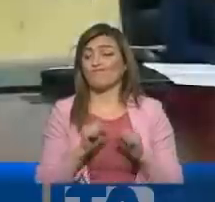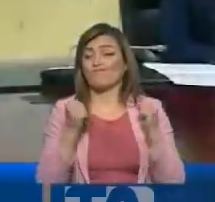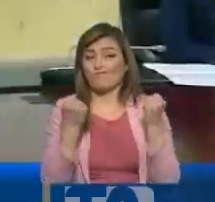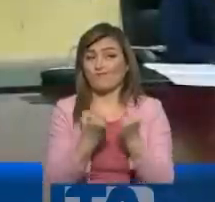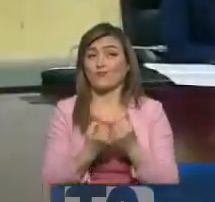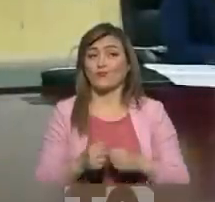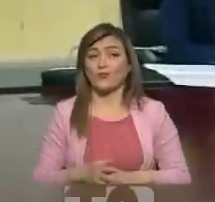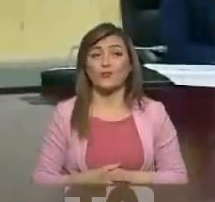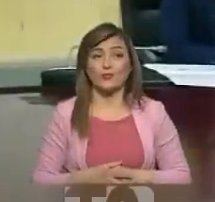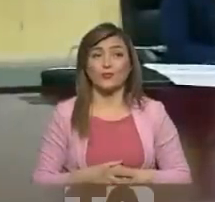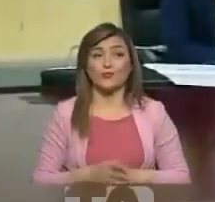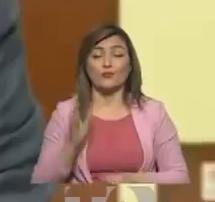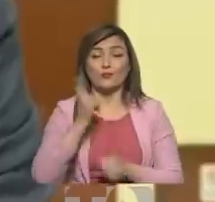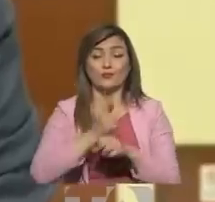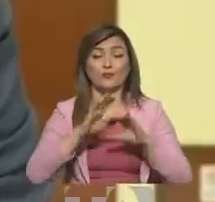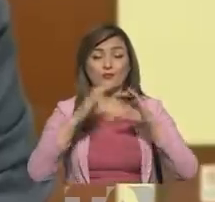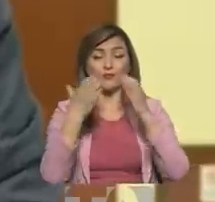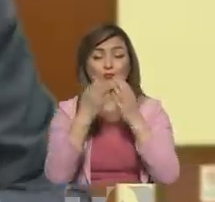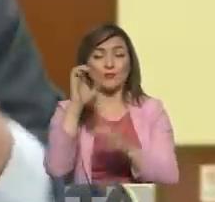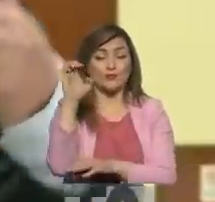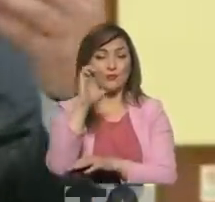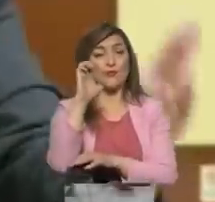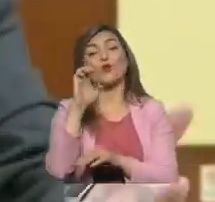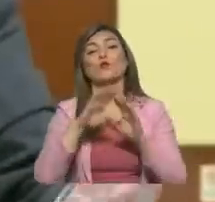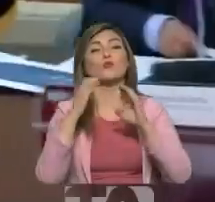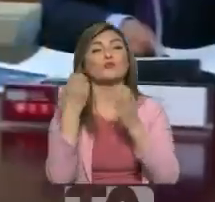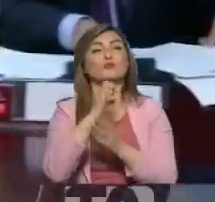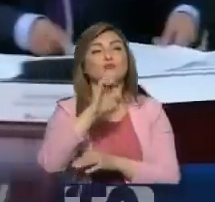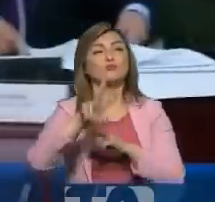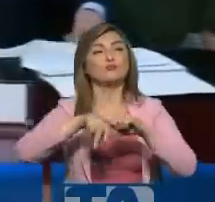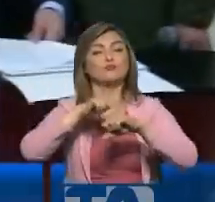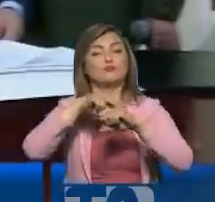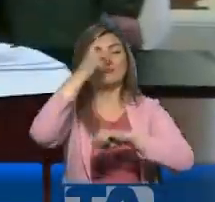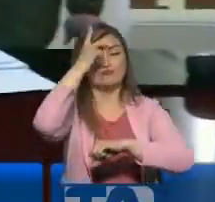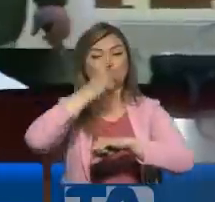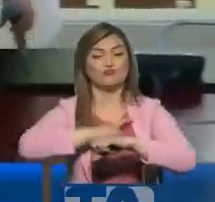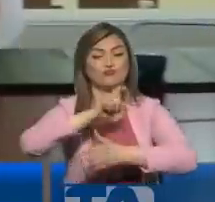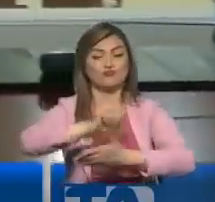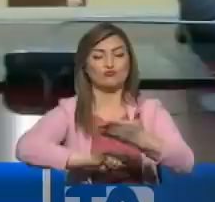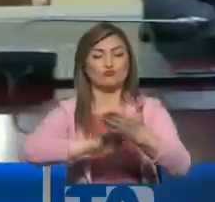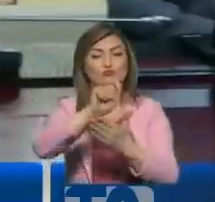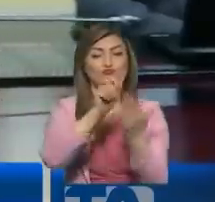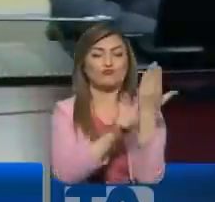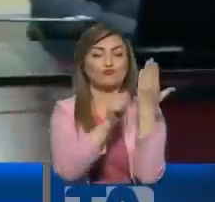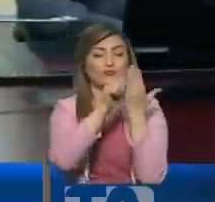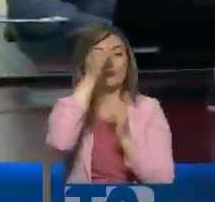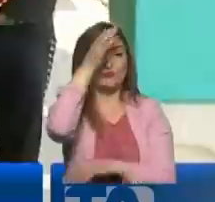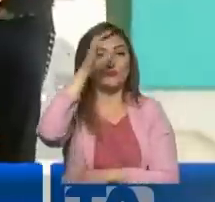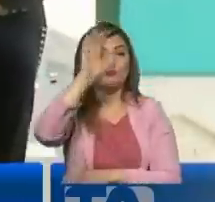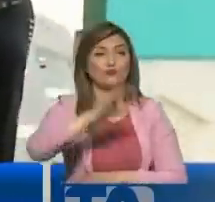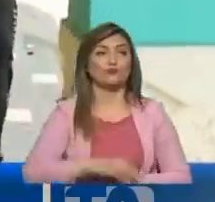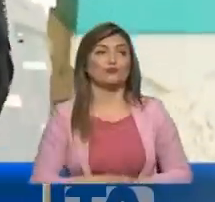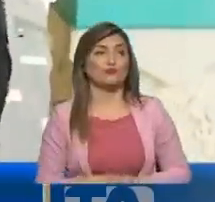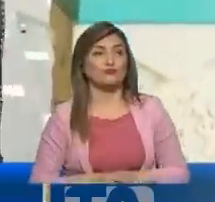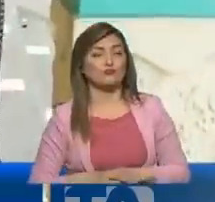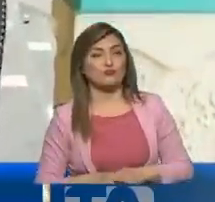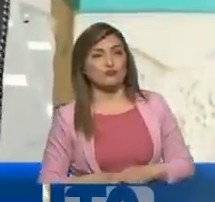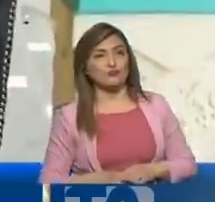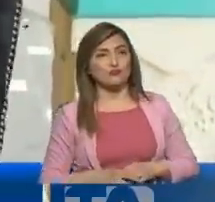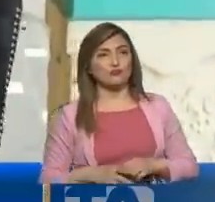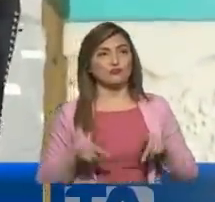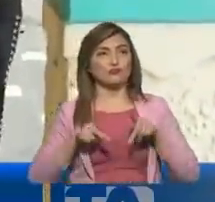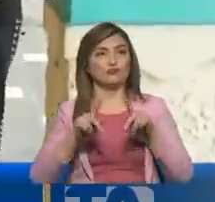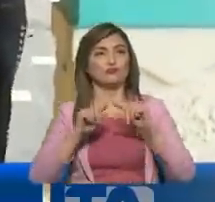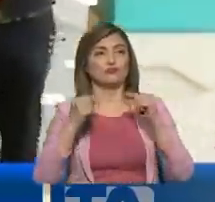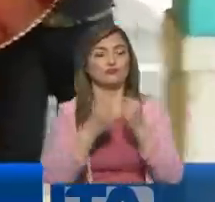Vía resolución, este miércoles el COE Nacional anunció que había decidido aprobar la solicitud que el Ministerio de Cultura le había hecho llegar para que se permita la circulación